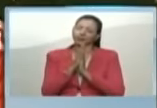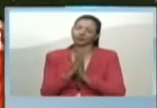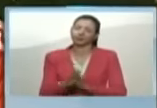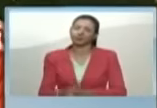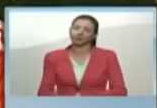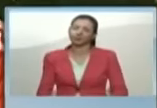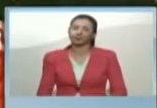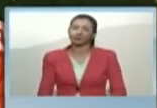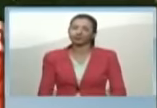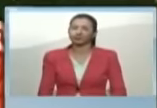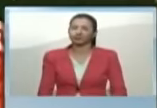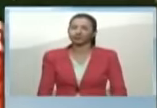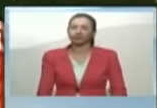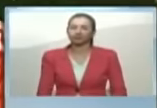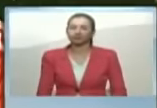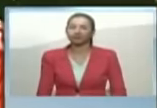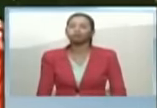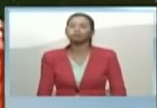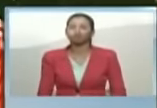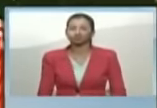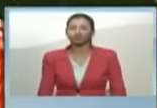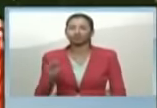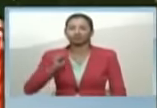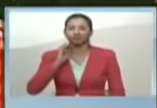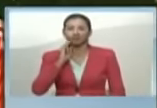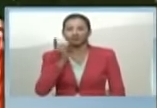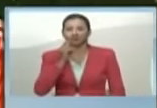te vamos a llamar desde aquí, pues.